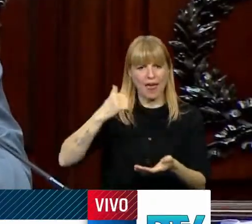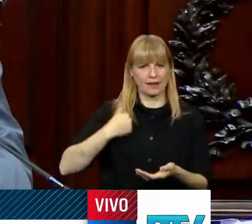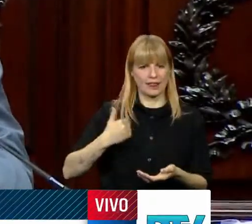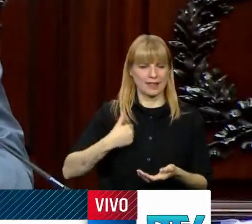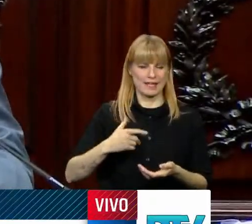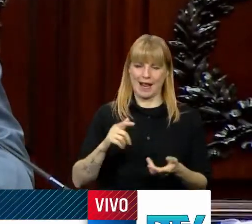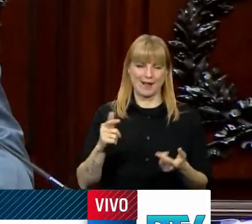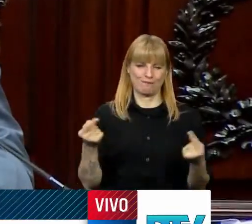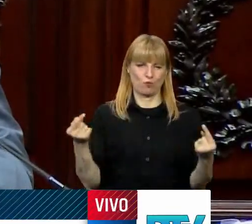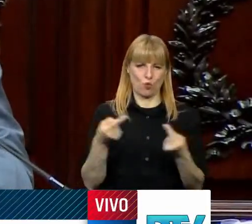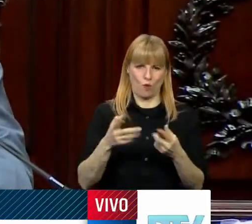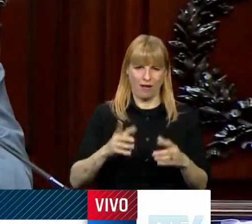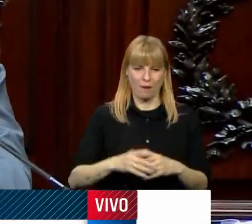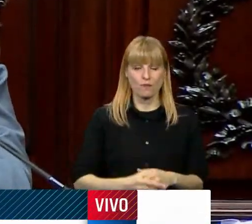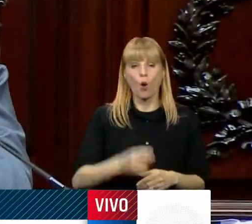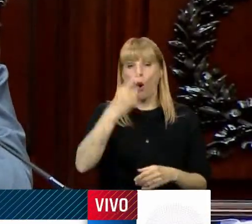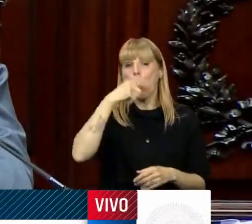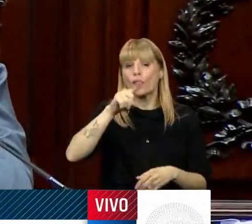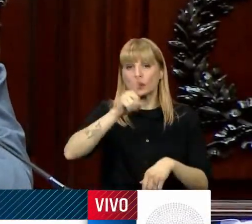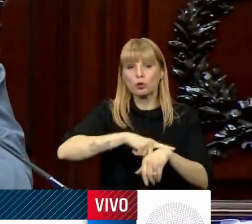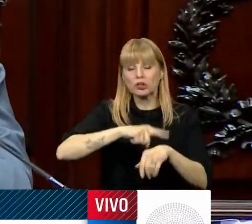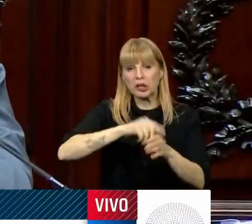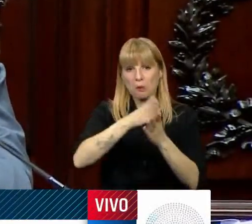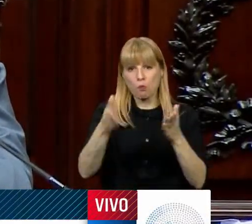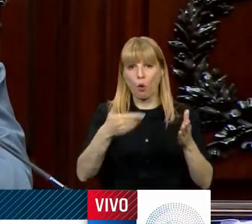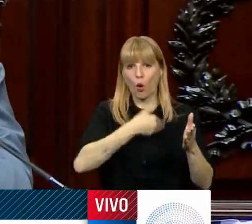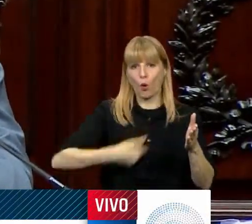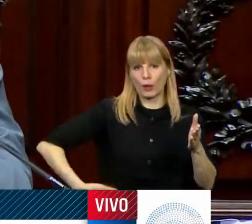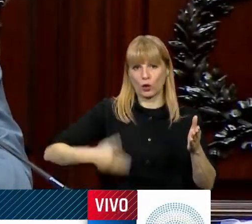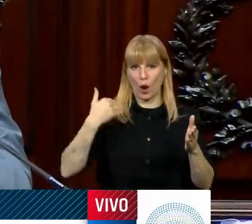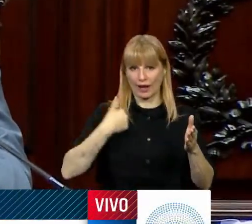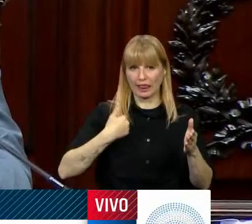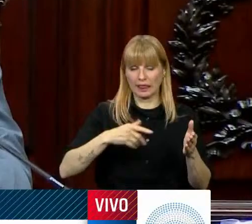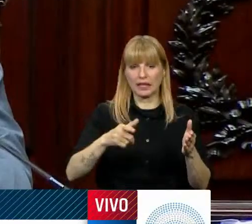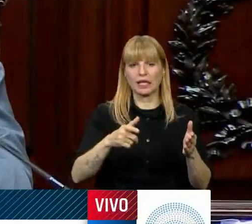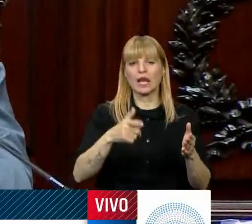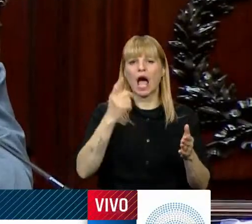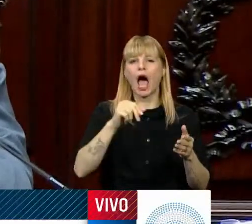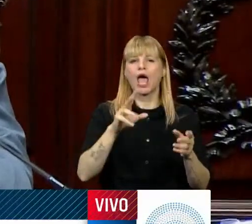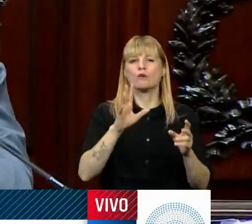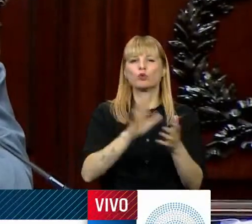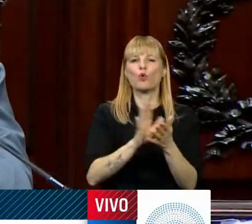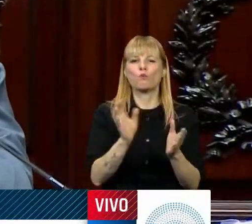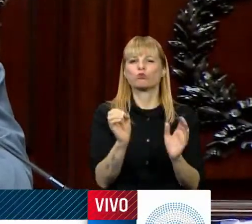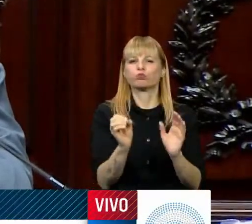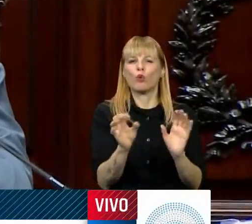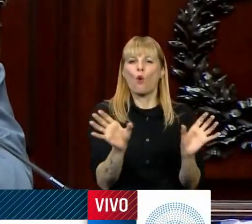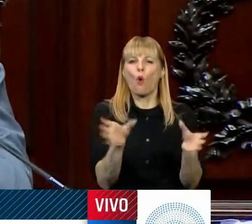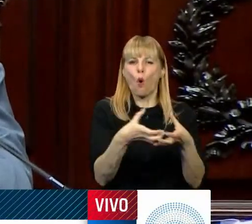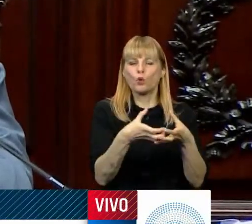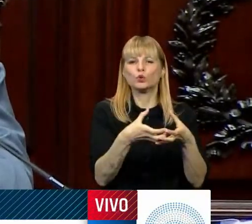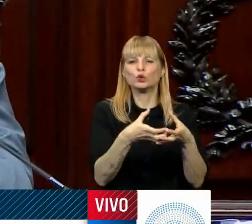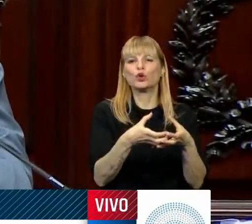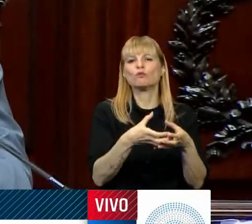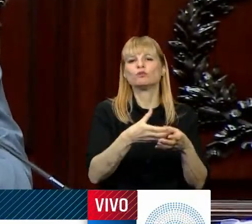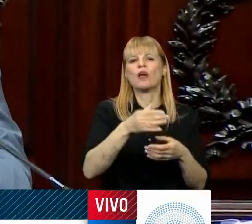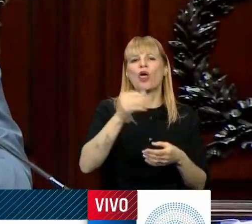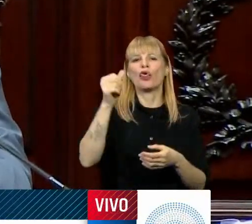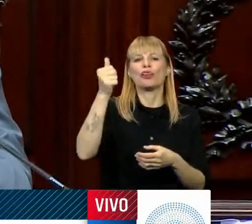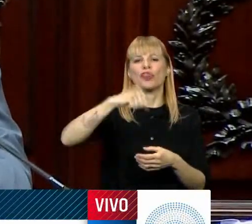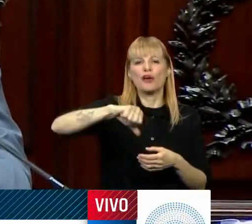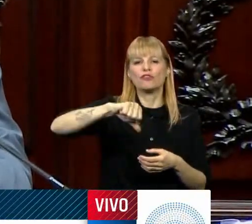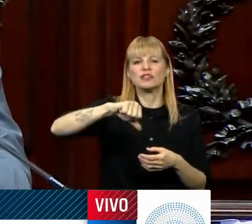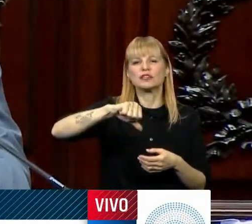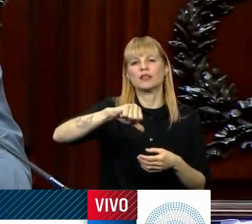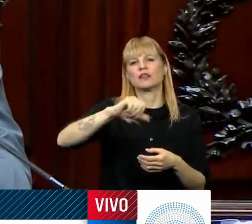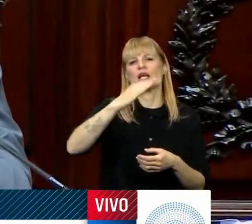En el último tiempo, quienes gobernaron la Argentina han acumulado un promedio de déficit financiero anual en el orden